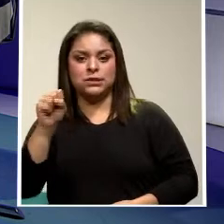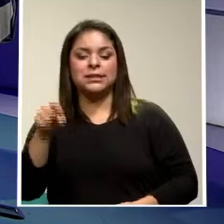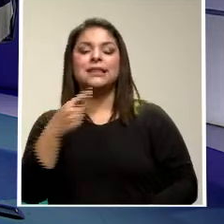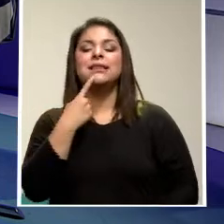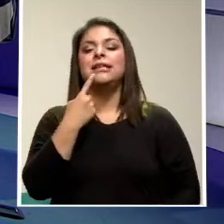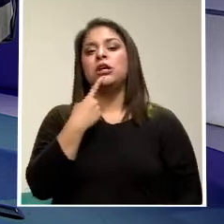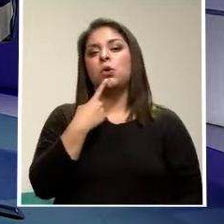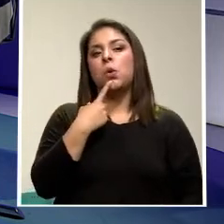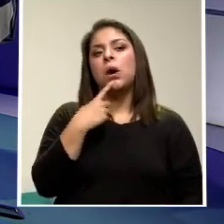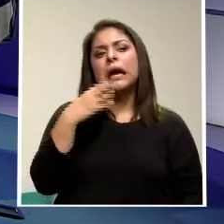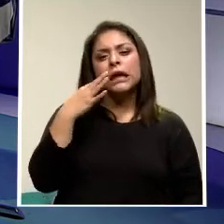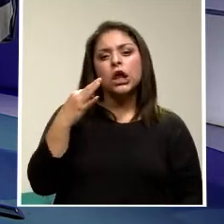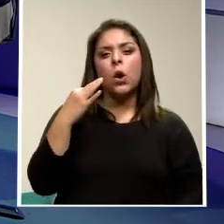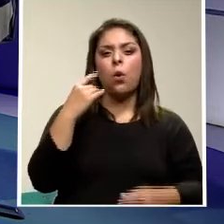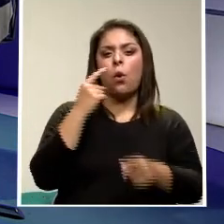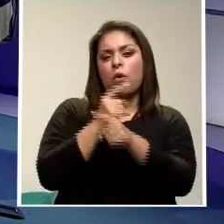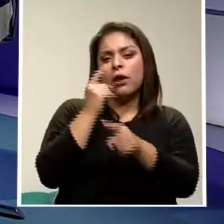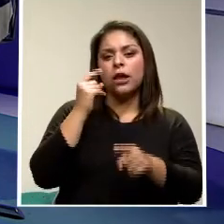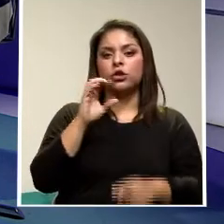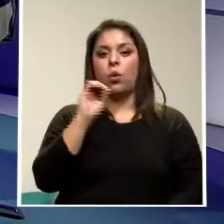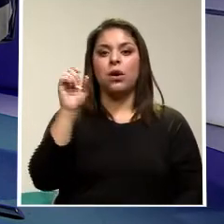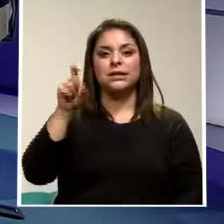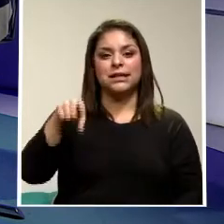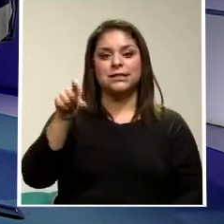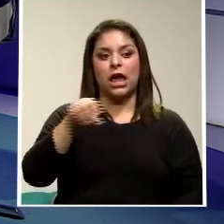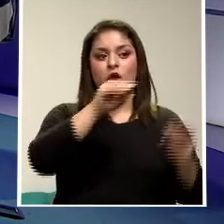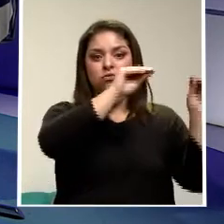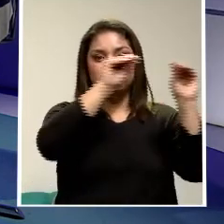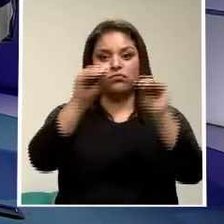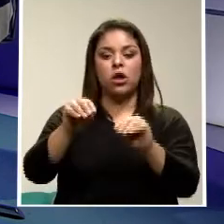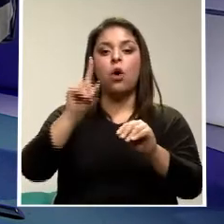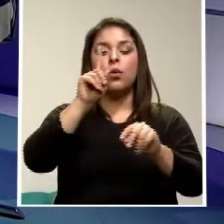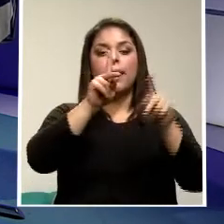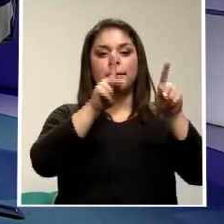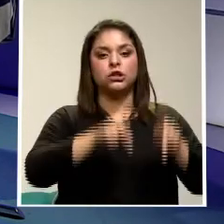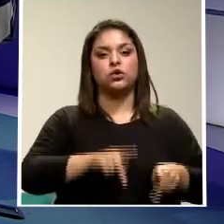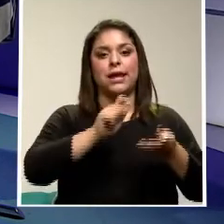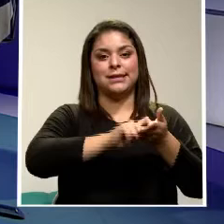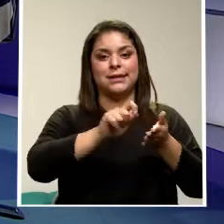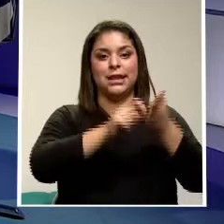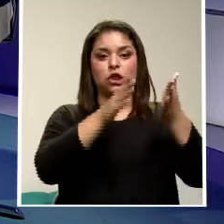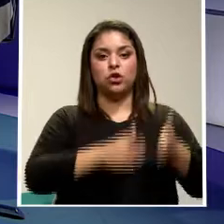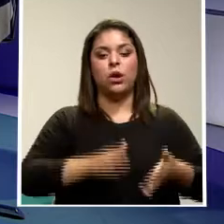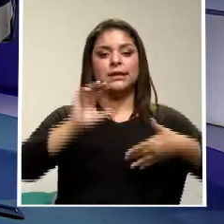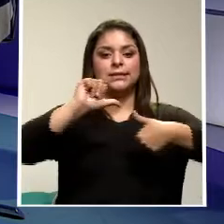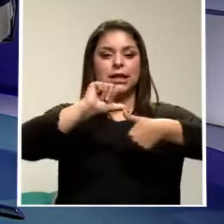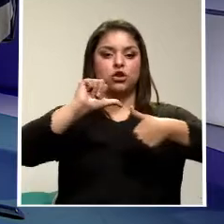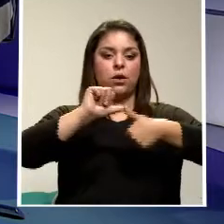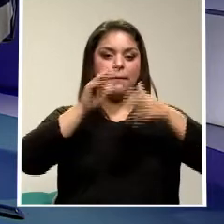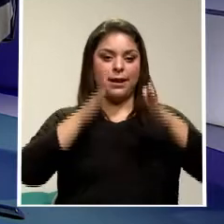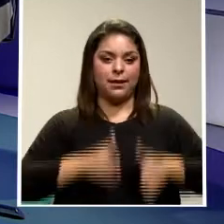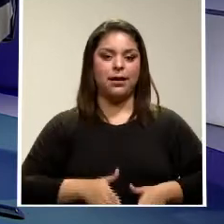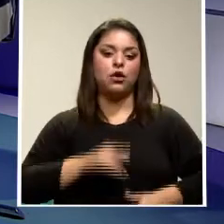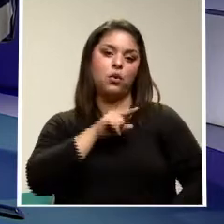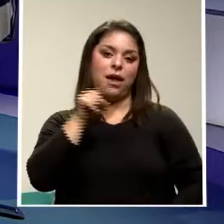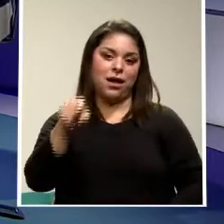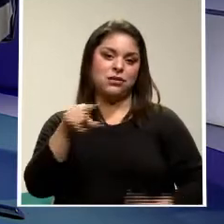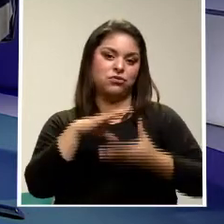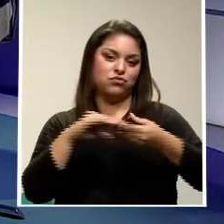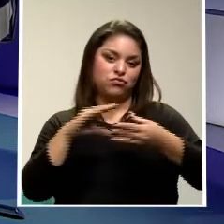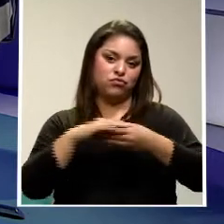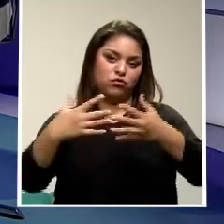correcto o incluso necesario tener a un centroamericano en esas antologías, pero